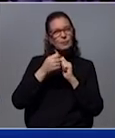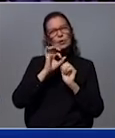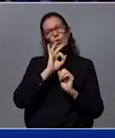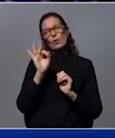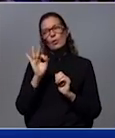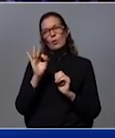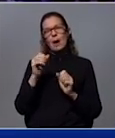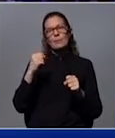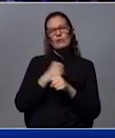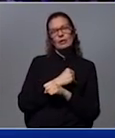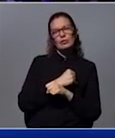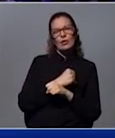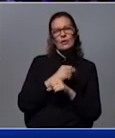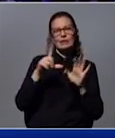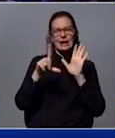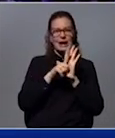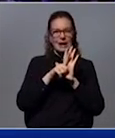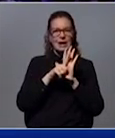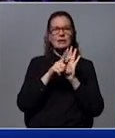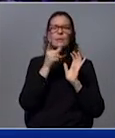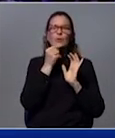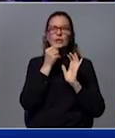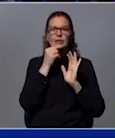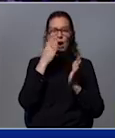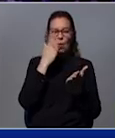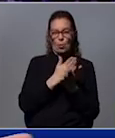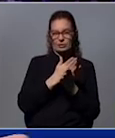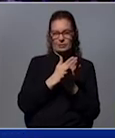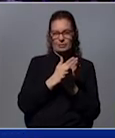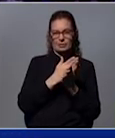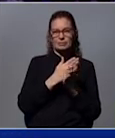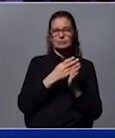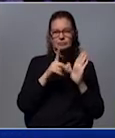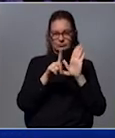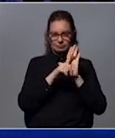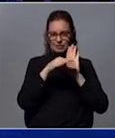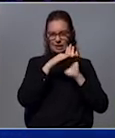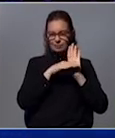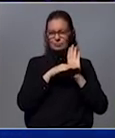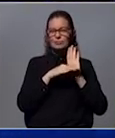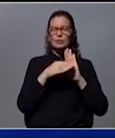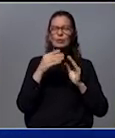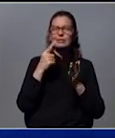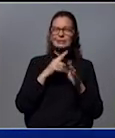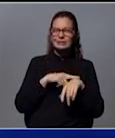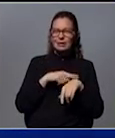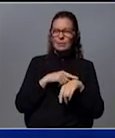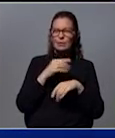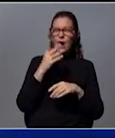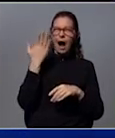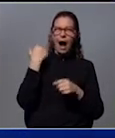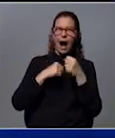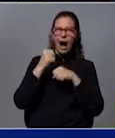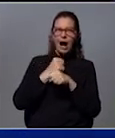sanción y aprobación de la nueva ley orgánica militar la última que estuvo vigente hasta hace muy poco tiempo desde los tiempos de la dictadura